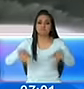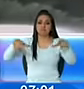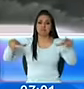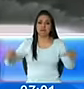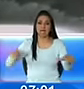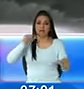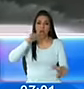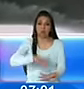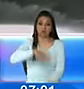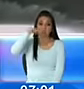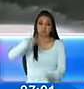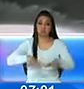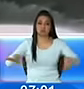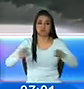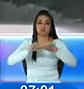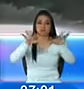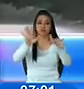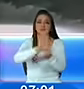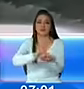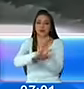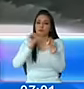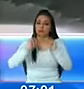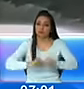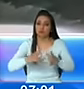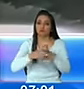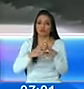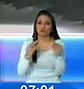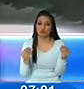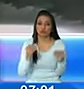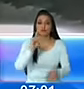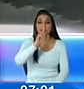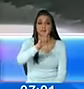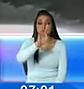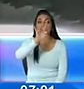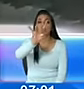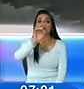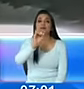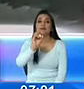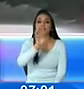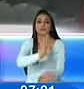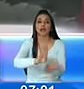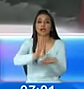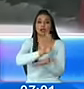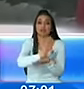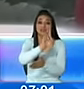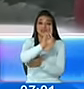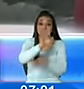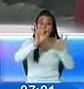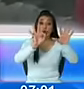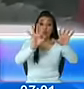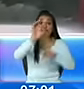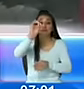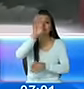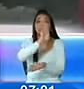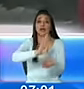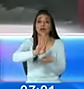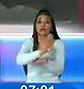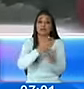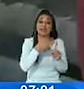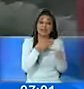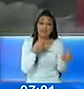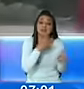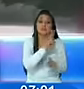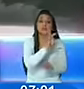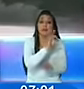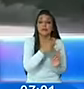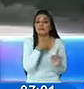de abastecimiento para estos sectores. Le repetimos, son 180 barrios los que sufrirán este corte desde el 29 y 30